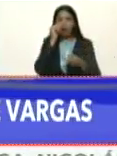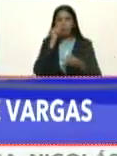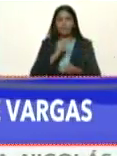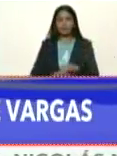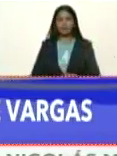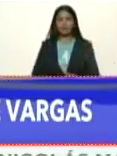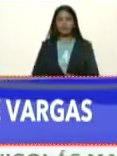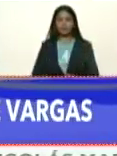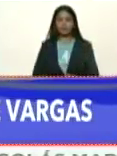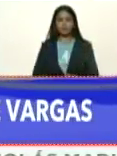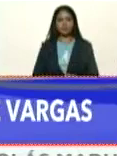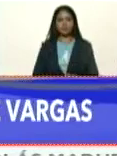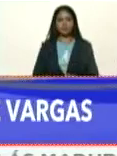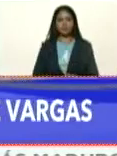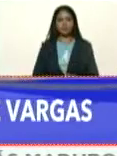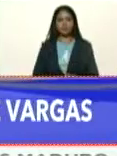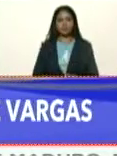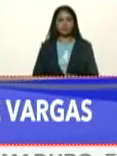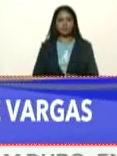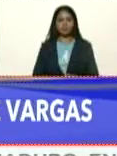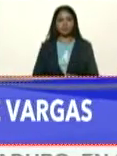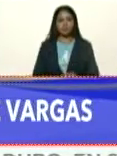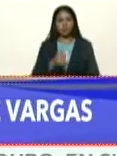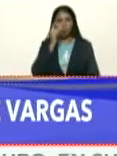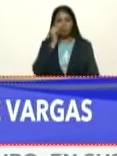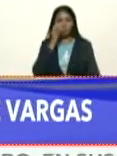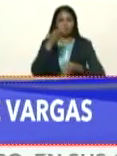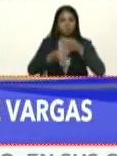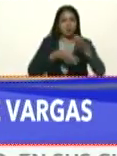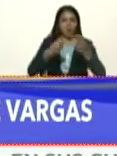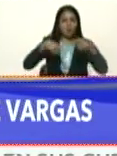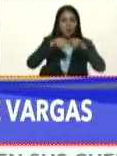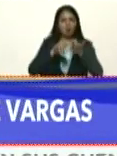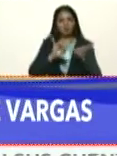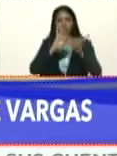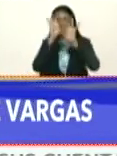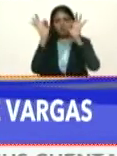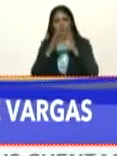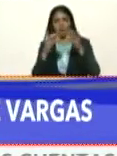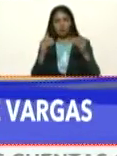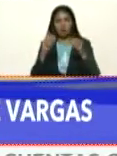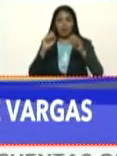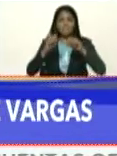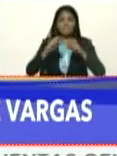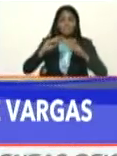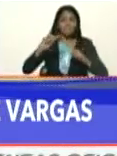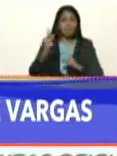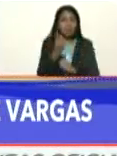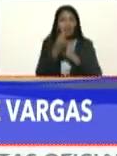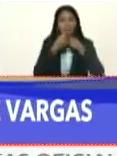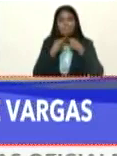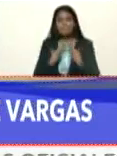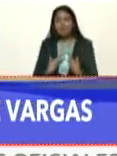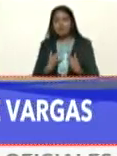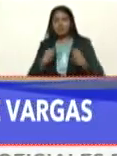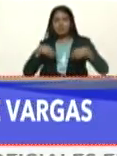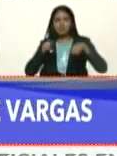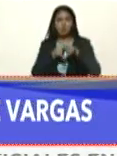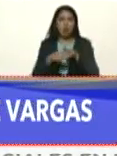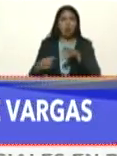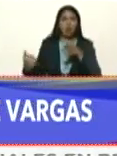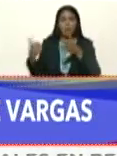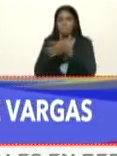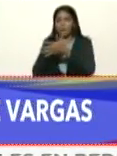general Rodríguez Cabello, sufrieron las primeras pérdidas producto de los